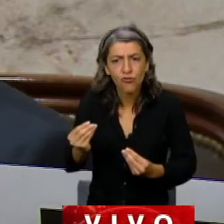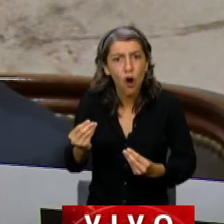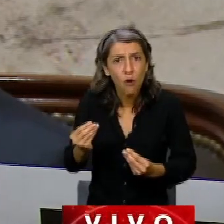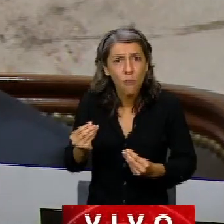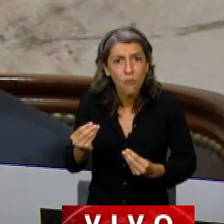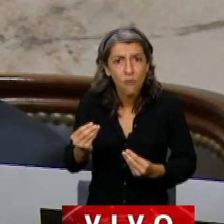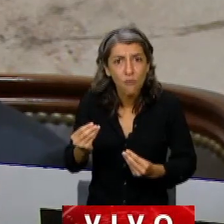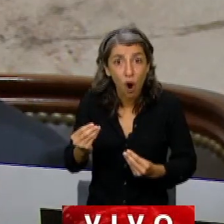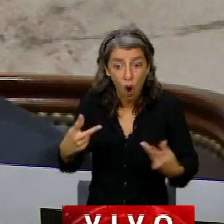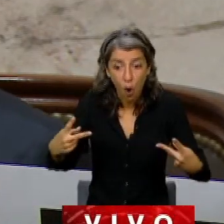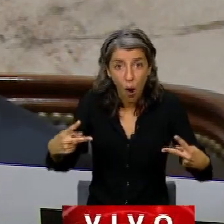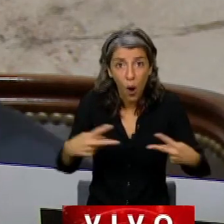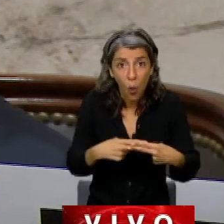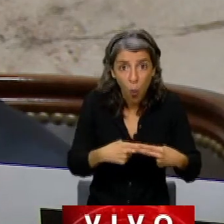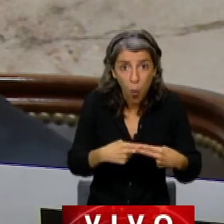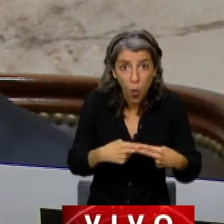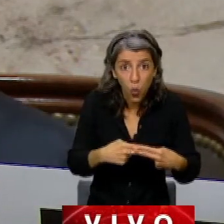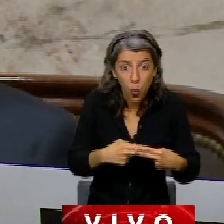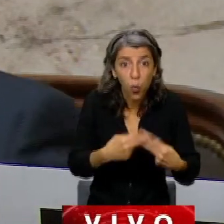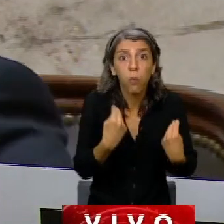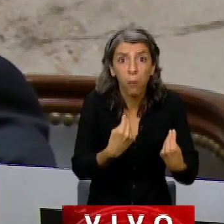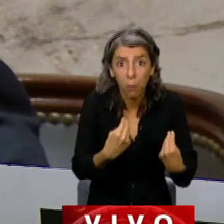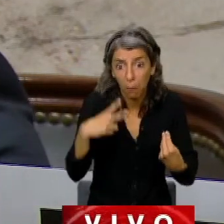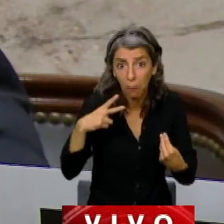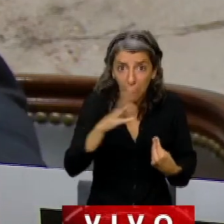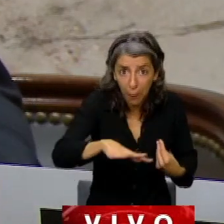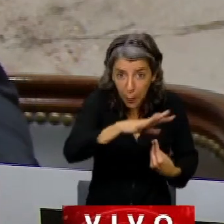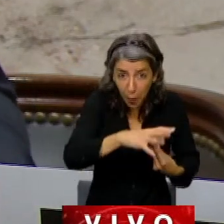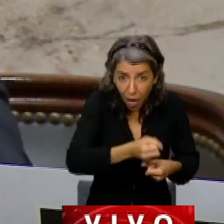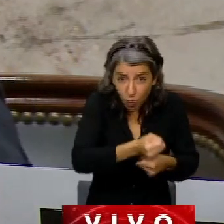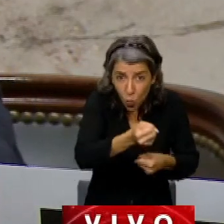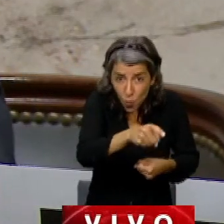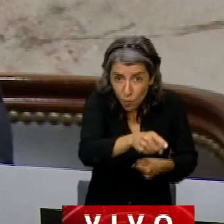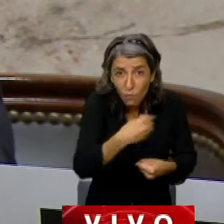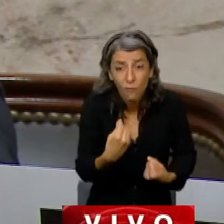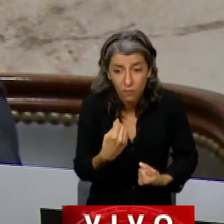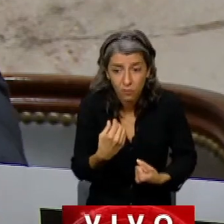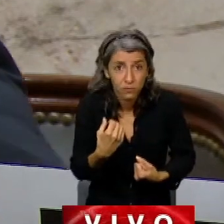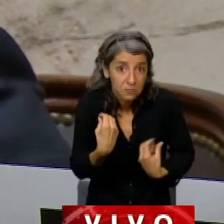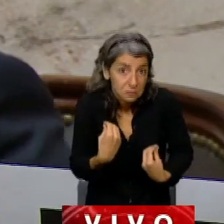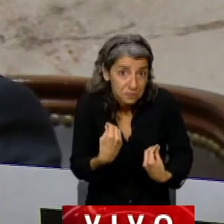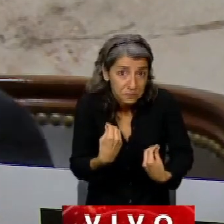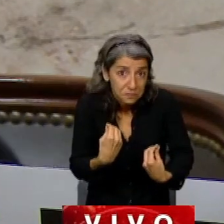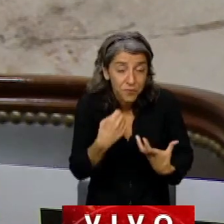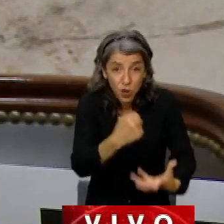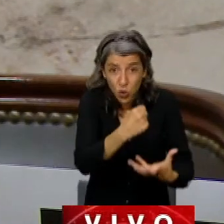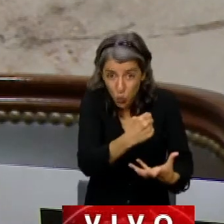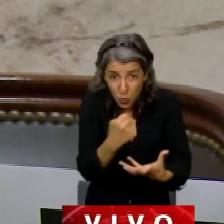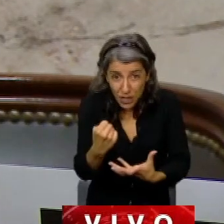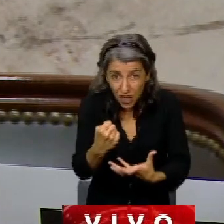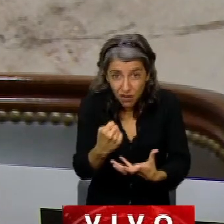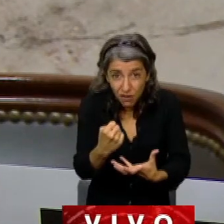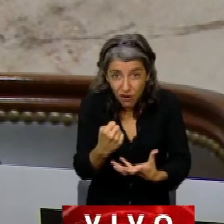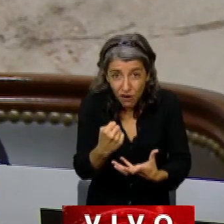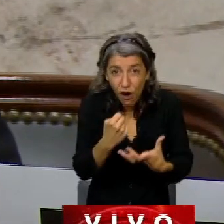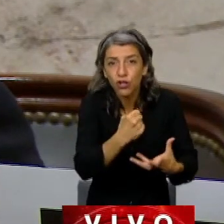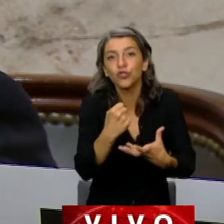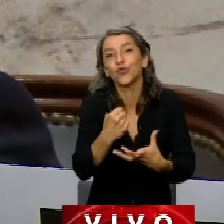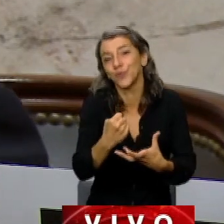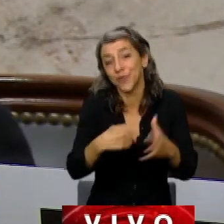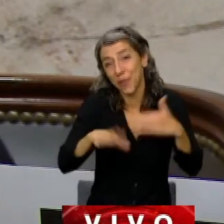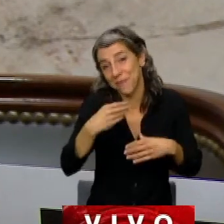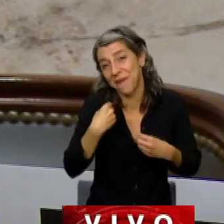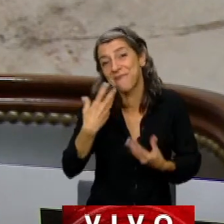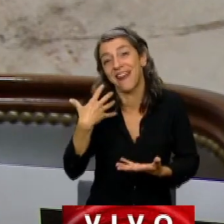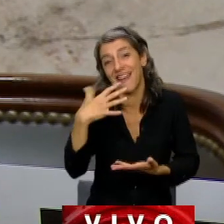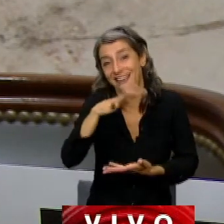ajustazo sobre el sector privado en lo que tiene que ver con los subsidios a los sectores, digamos, que vinculan con el sector energético